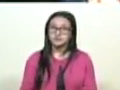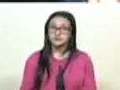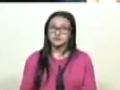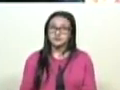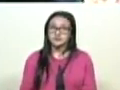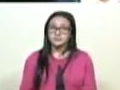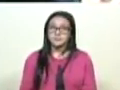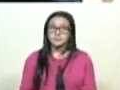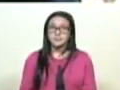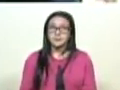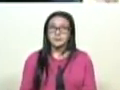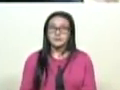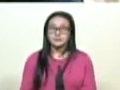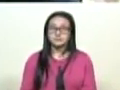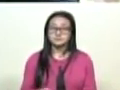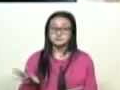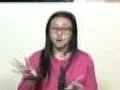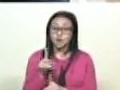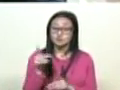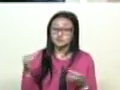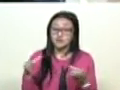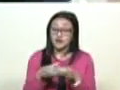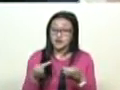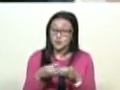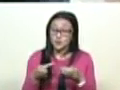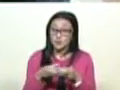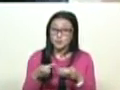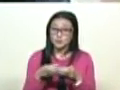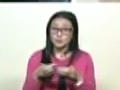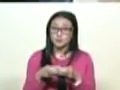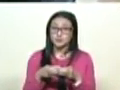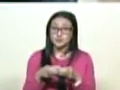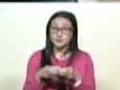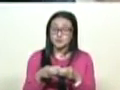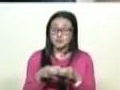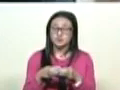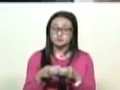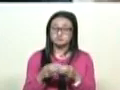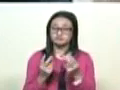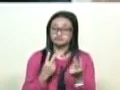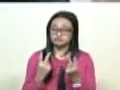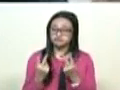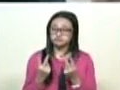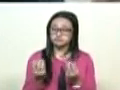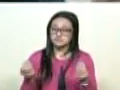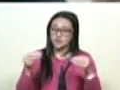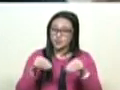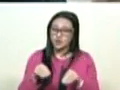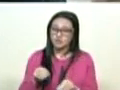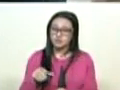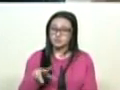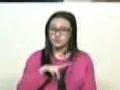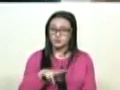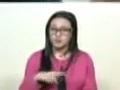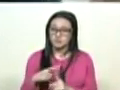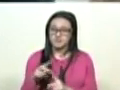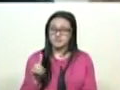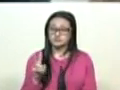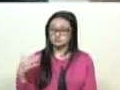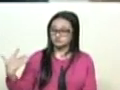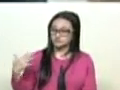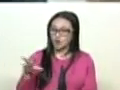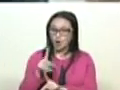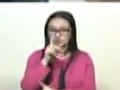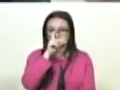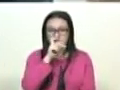es la 11ª ya comisión binacional, es decir, por lo menos los últimos 11 años han